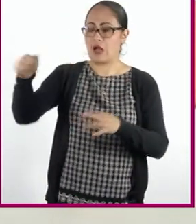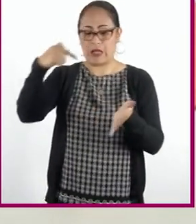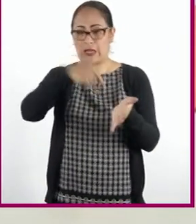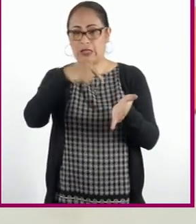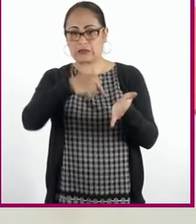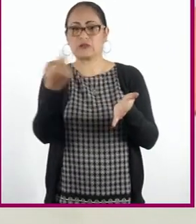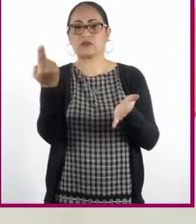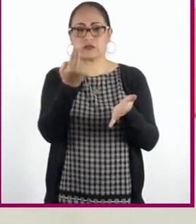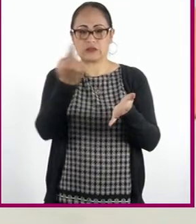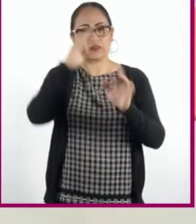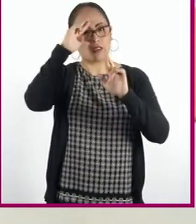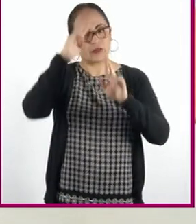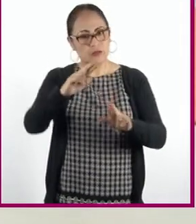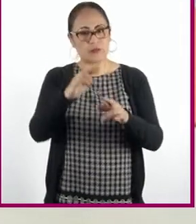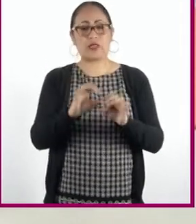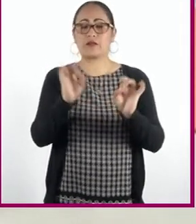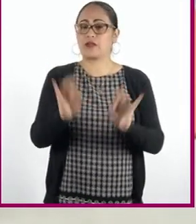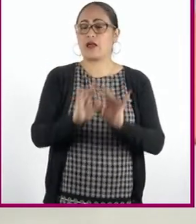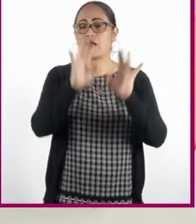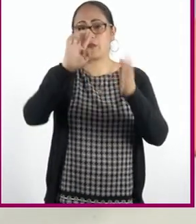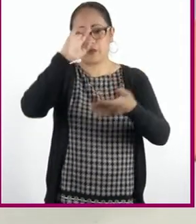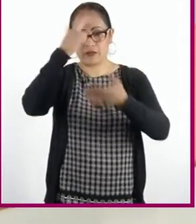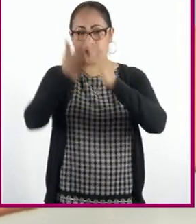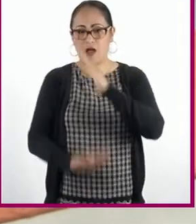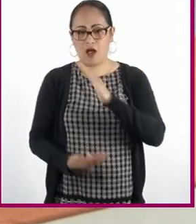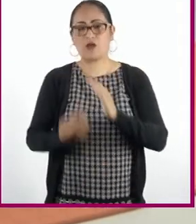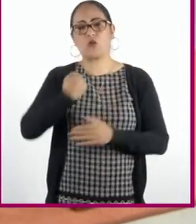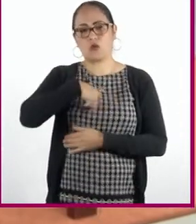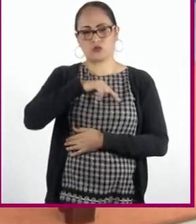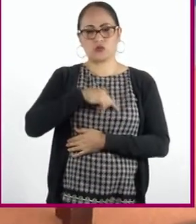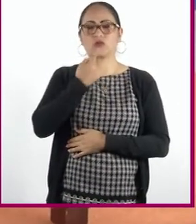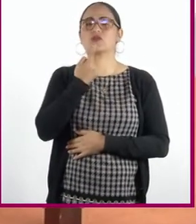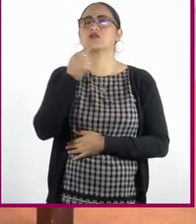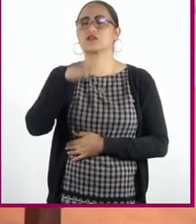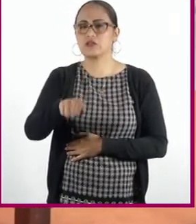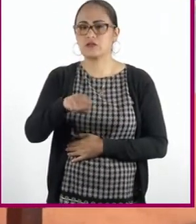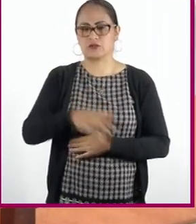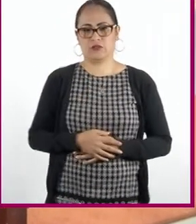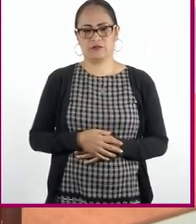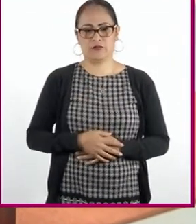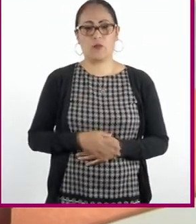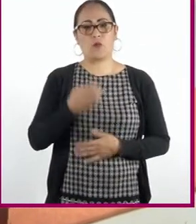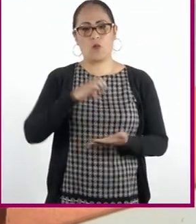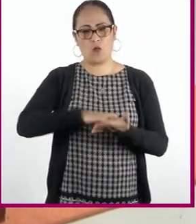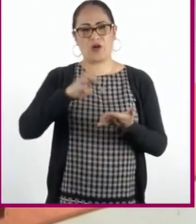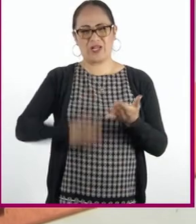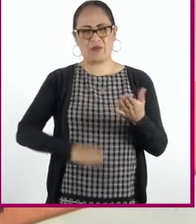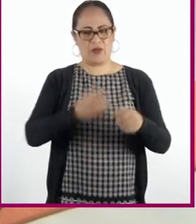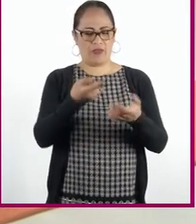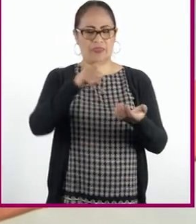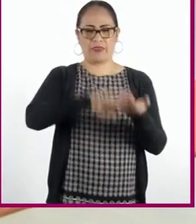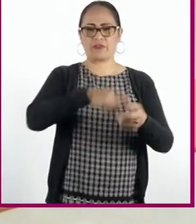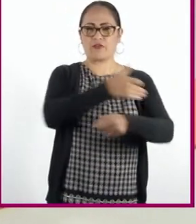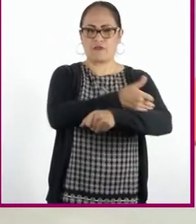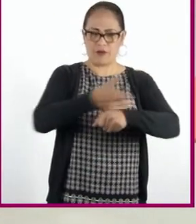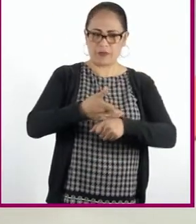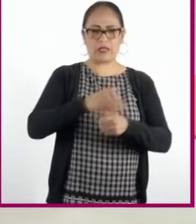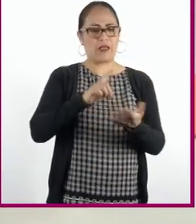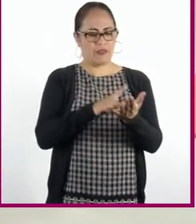y cuando se violan, denunciar dichas acciones. En la familia tenemos que platicar de estos